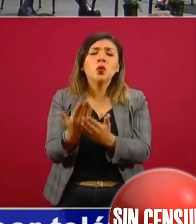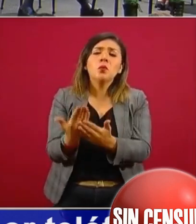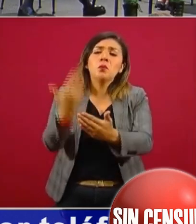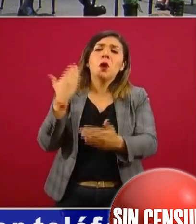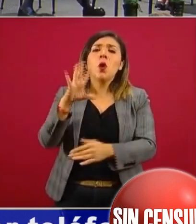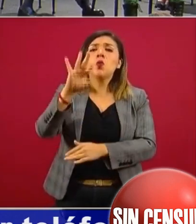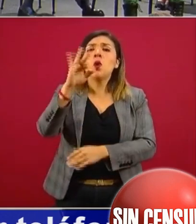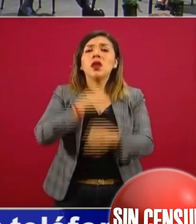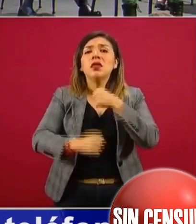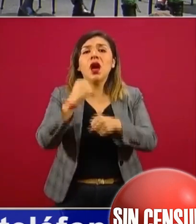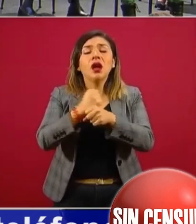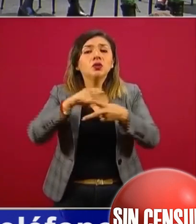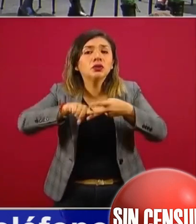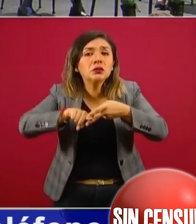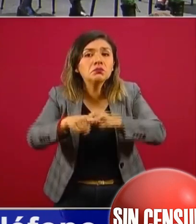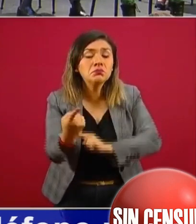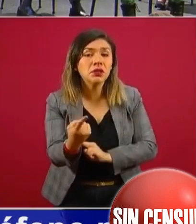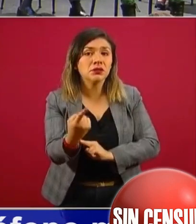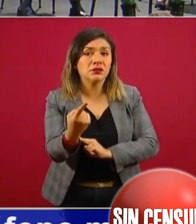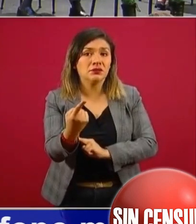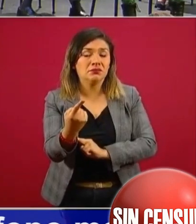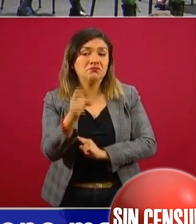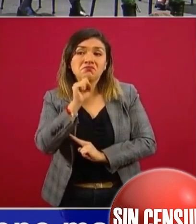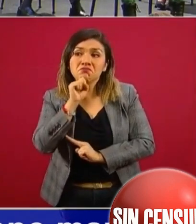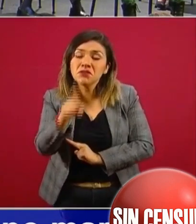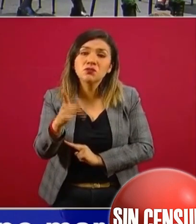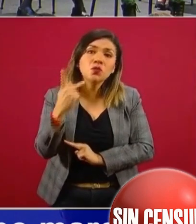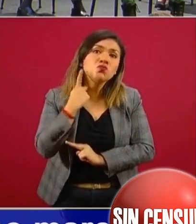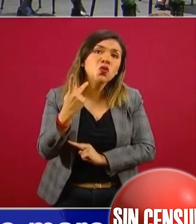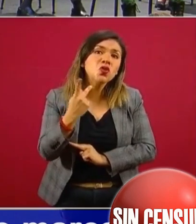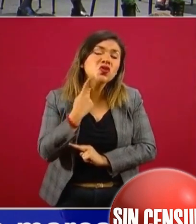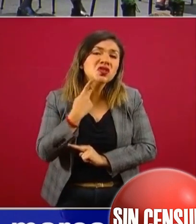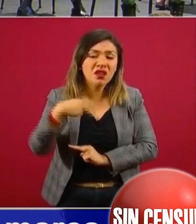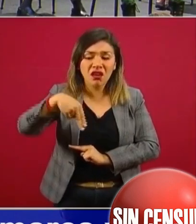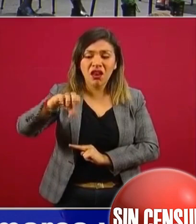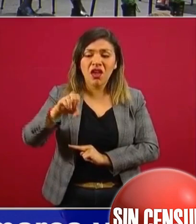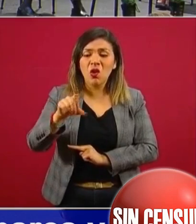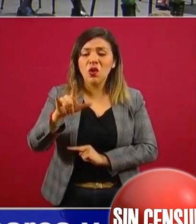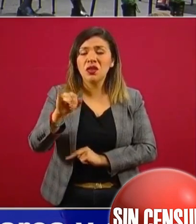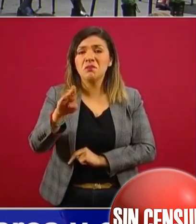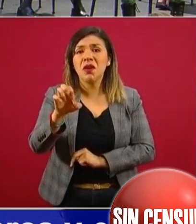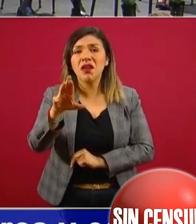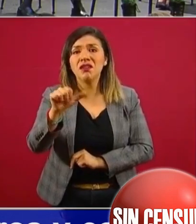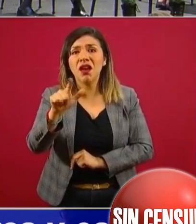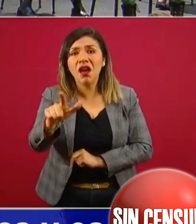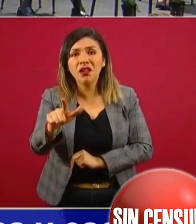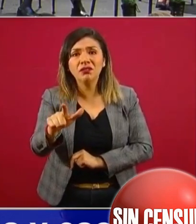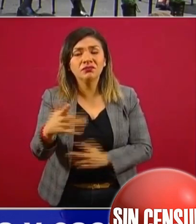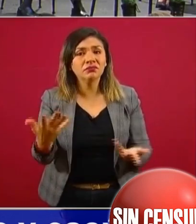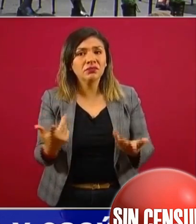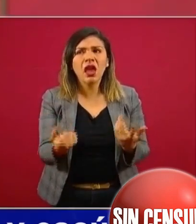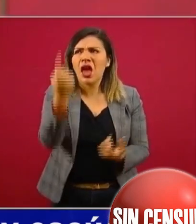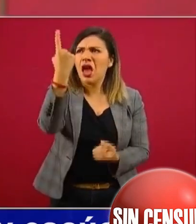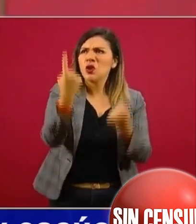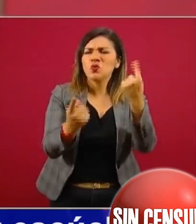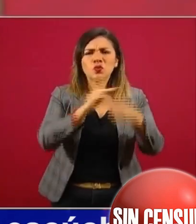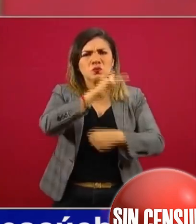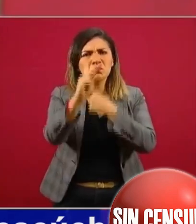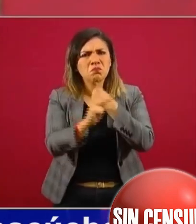comenzó esa política neoliberal. Hicieron ensayos en algunos países.